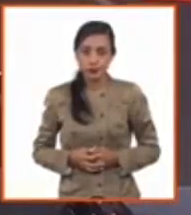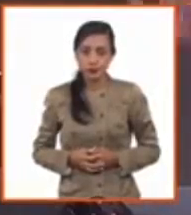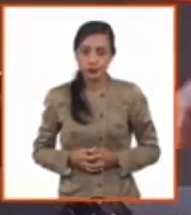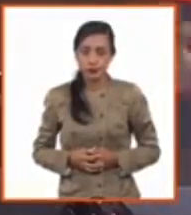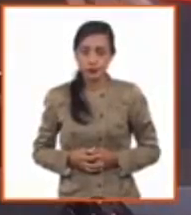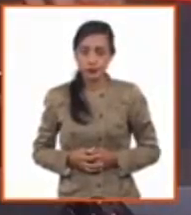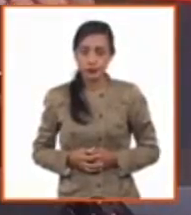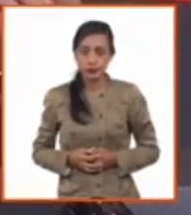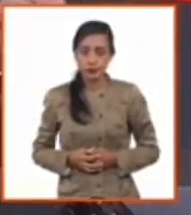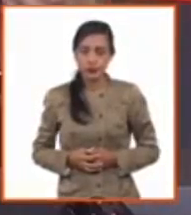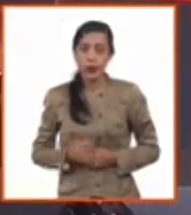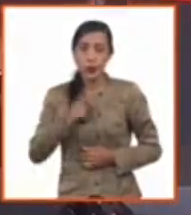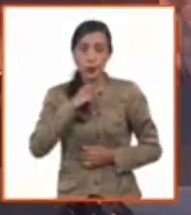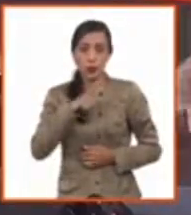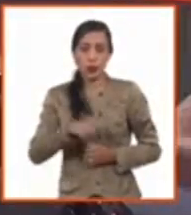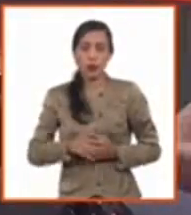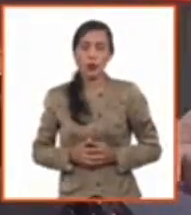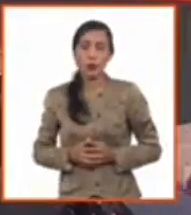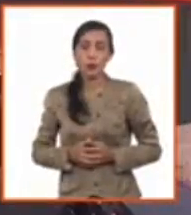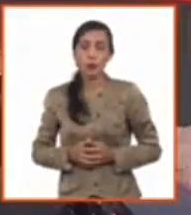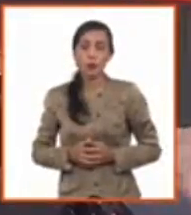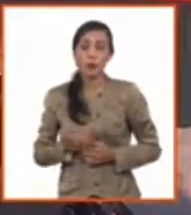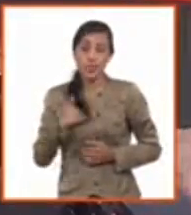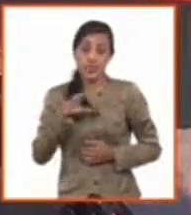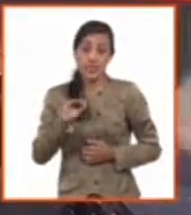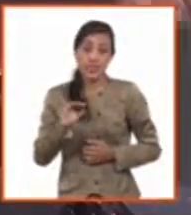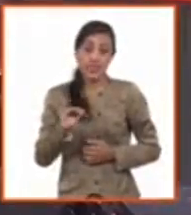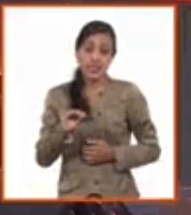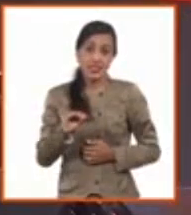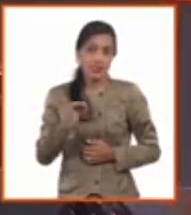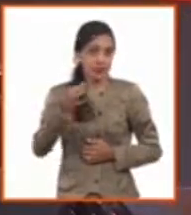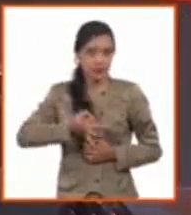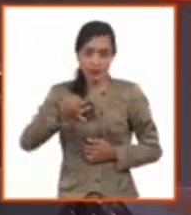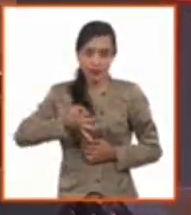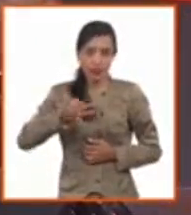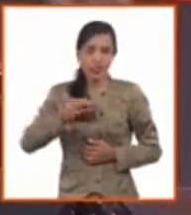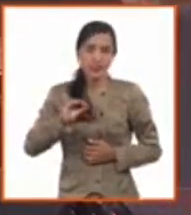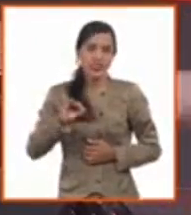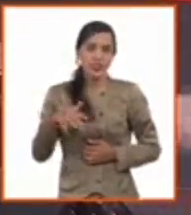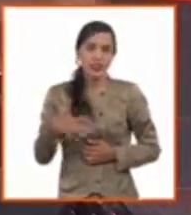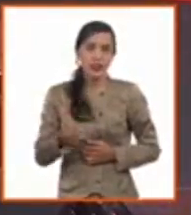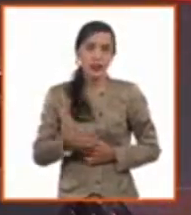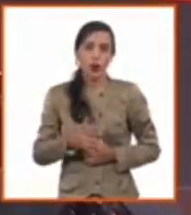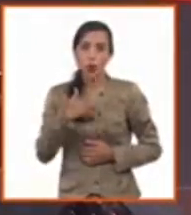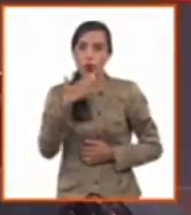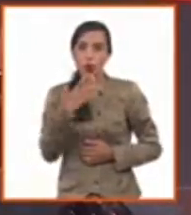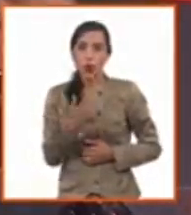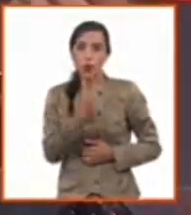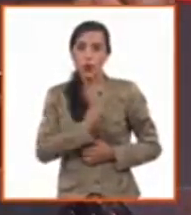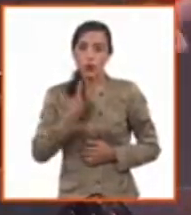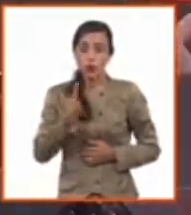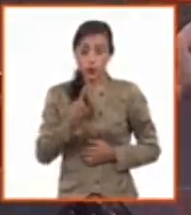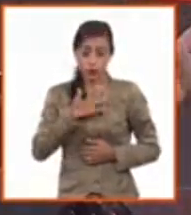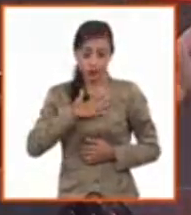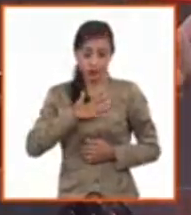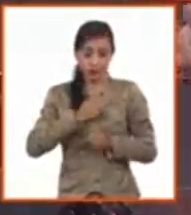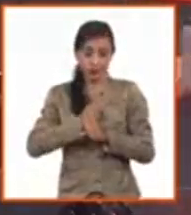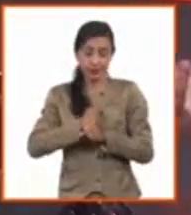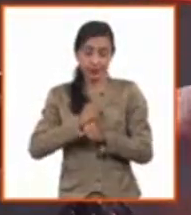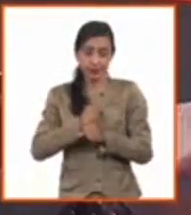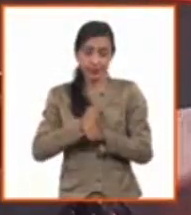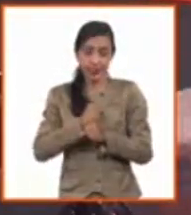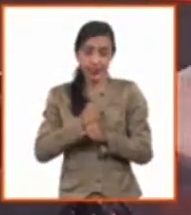específicas por ejemplo se menciona de manera permanente como estamos hablando de la